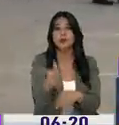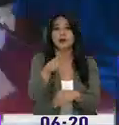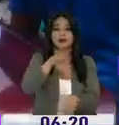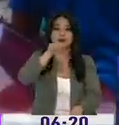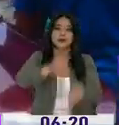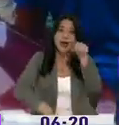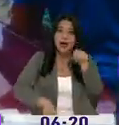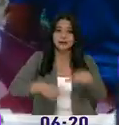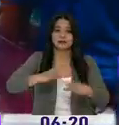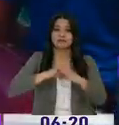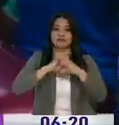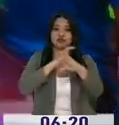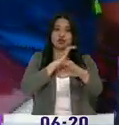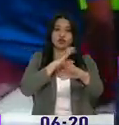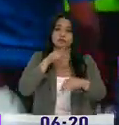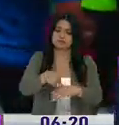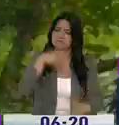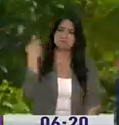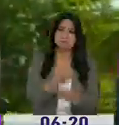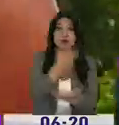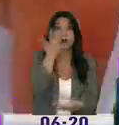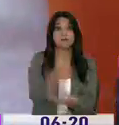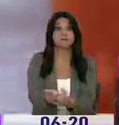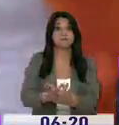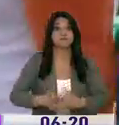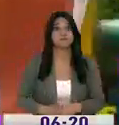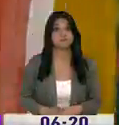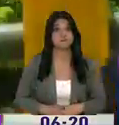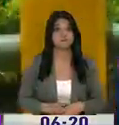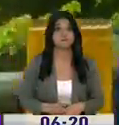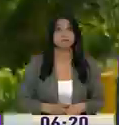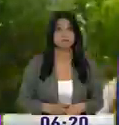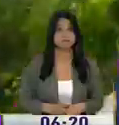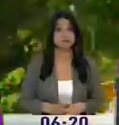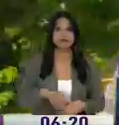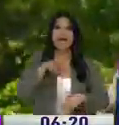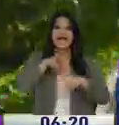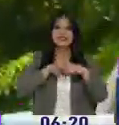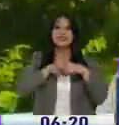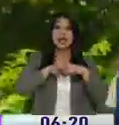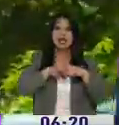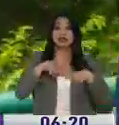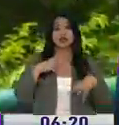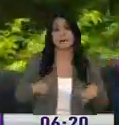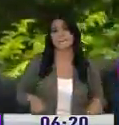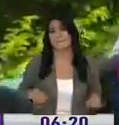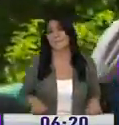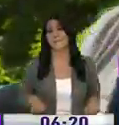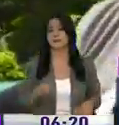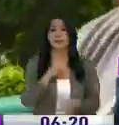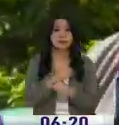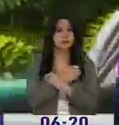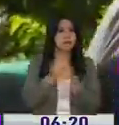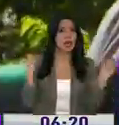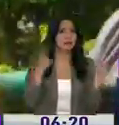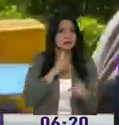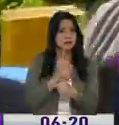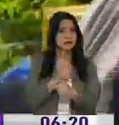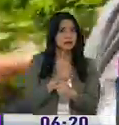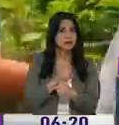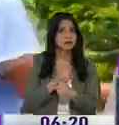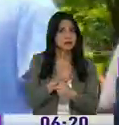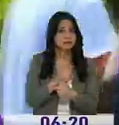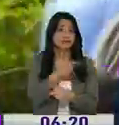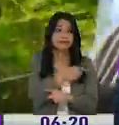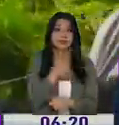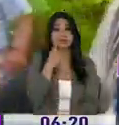mecánico que desató la tragedia. Yo me protegí con mi esposa del asiento y así lo salvamos. Mi viejo no tuvo la misma